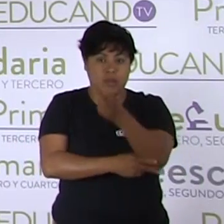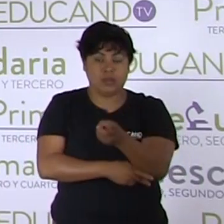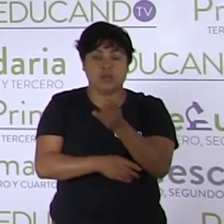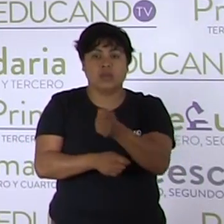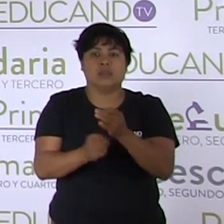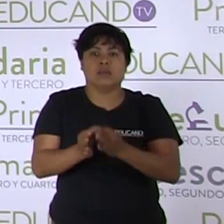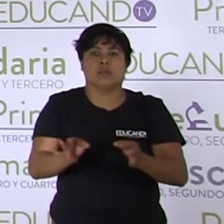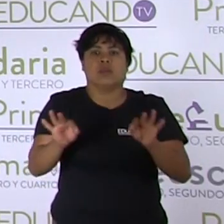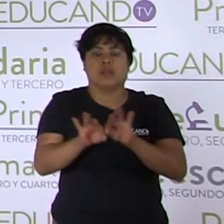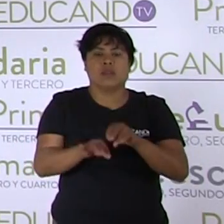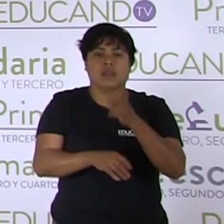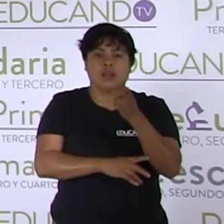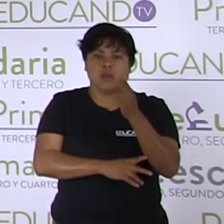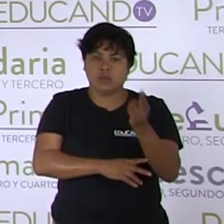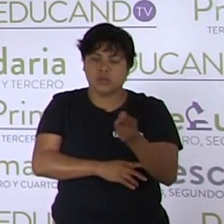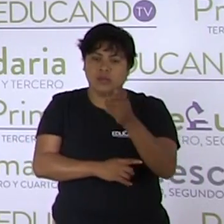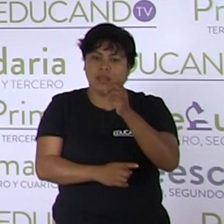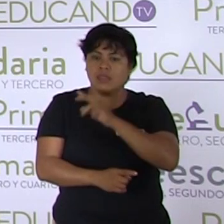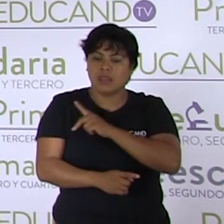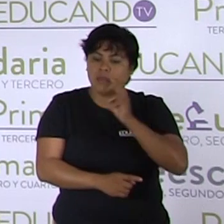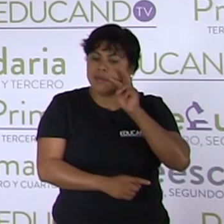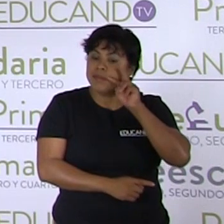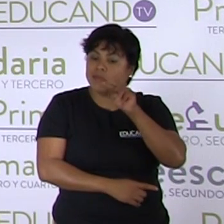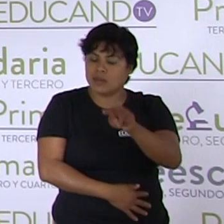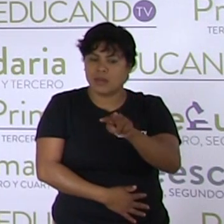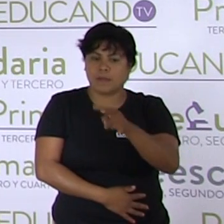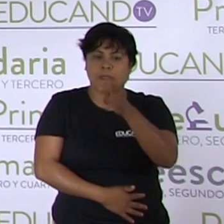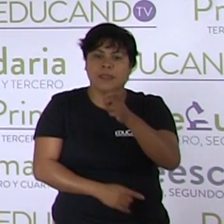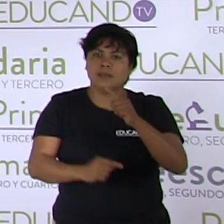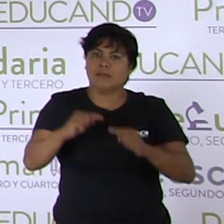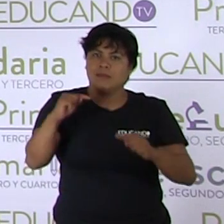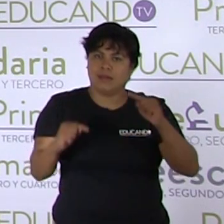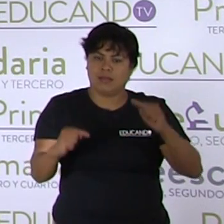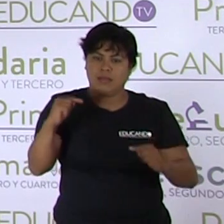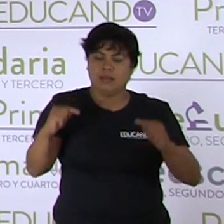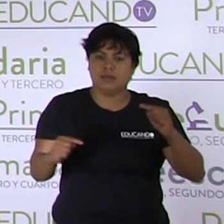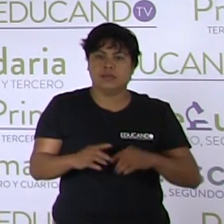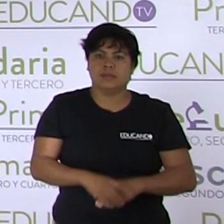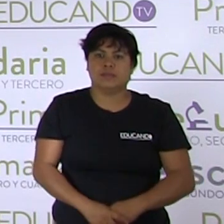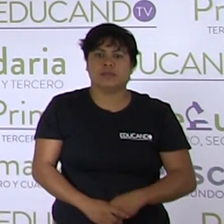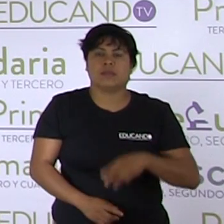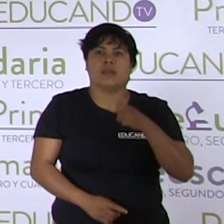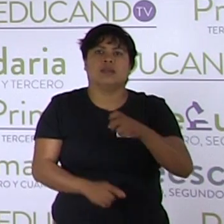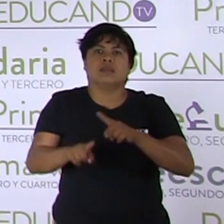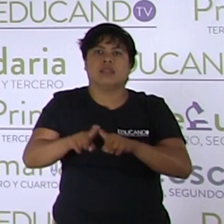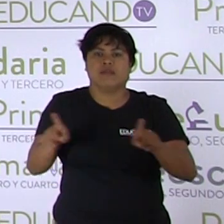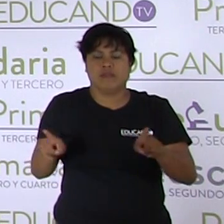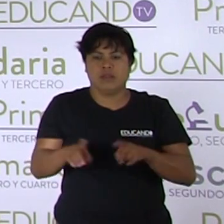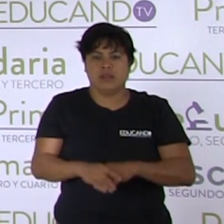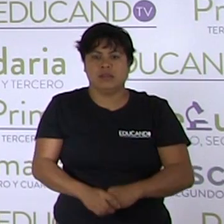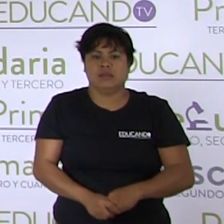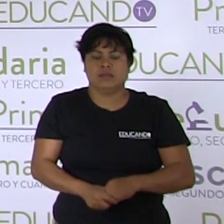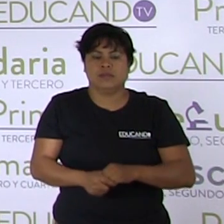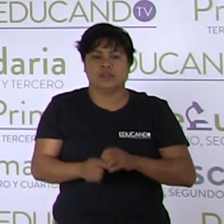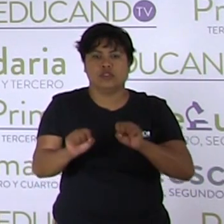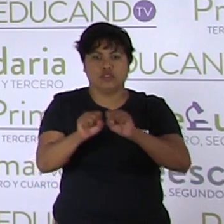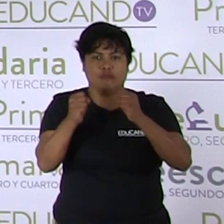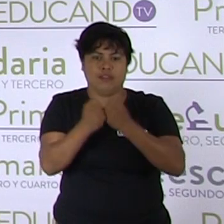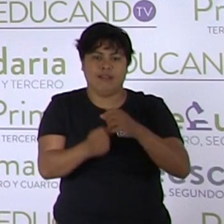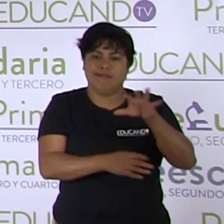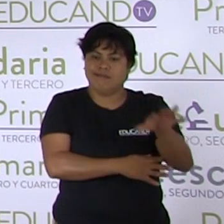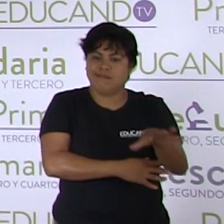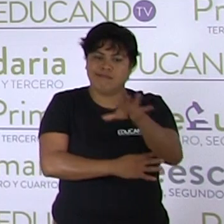importante que ubiquemos esas variantes, esas diferencias